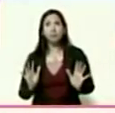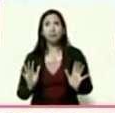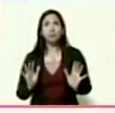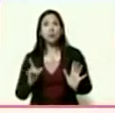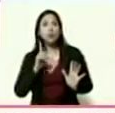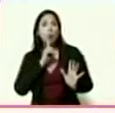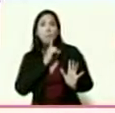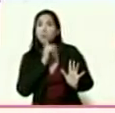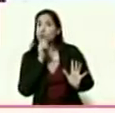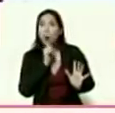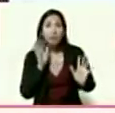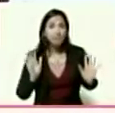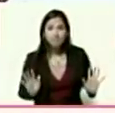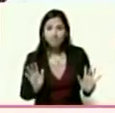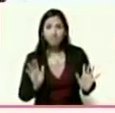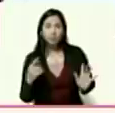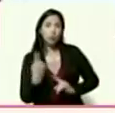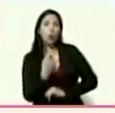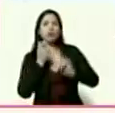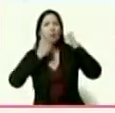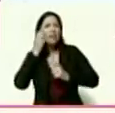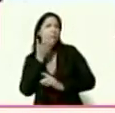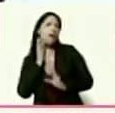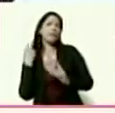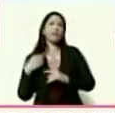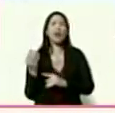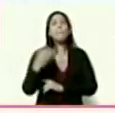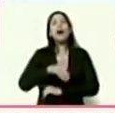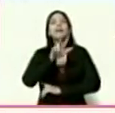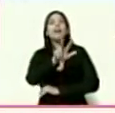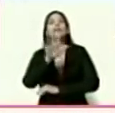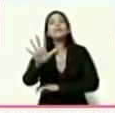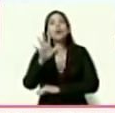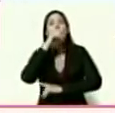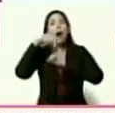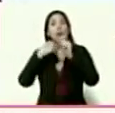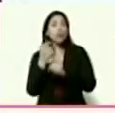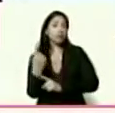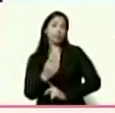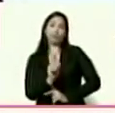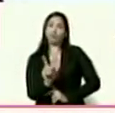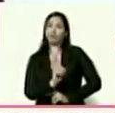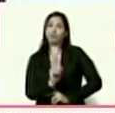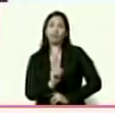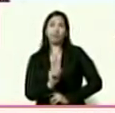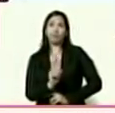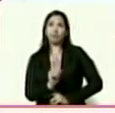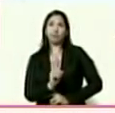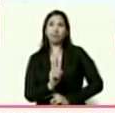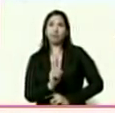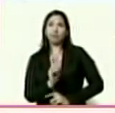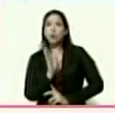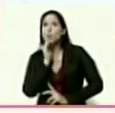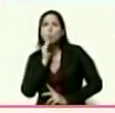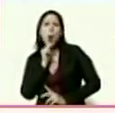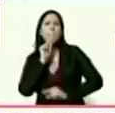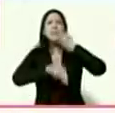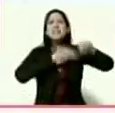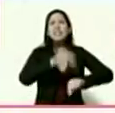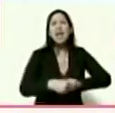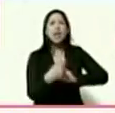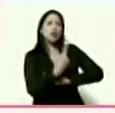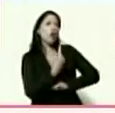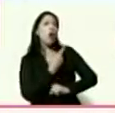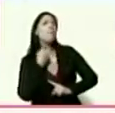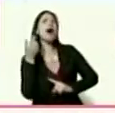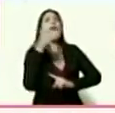nombre. No solo los chavistas que tengan más de 35 años, no, no. No hay misiles solo mata chavistas,